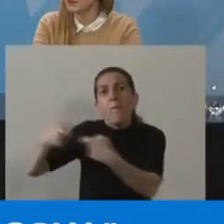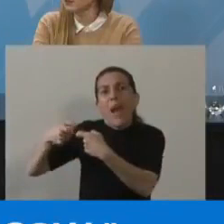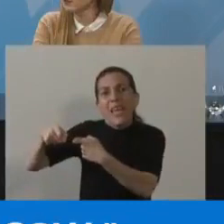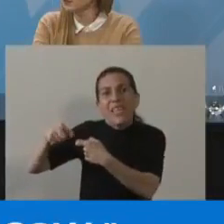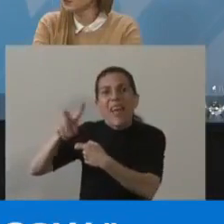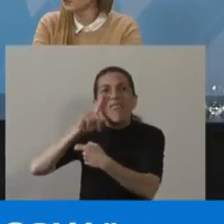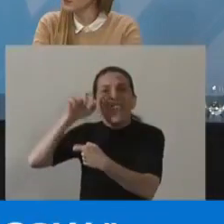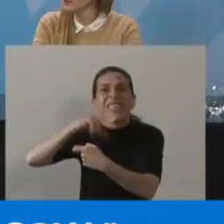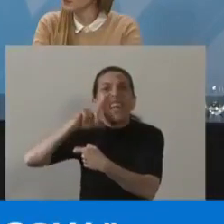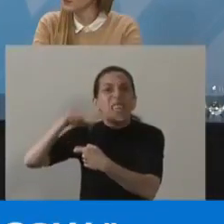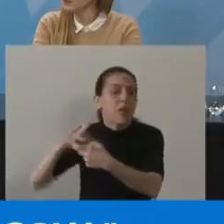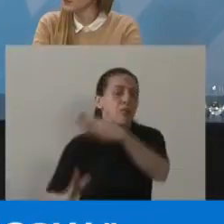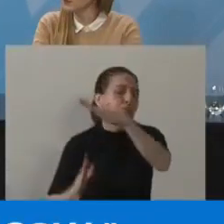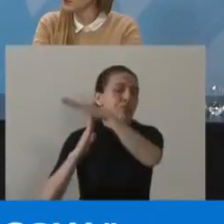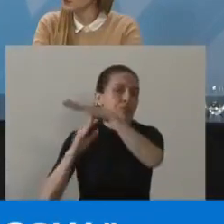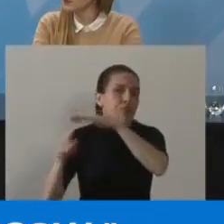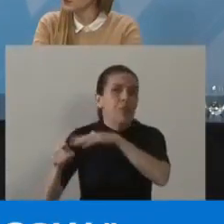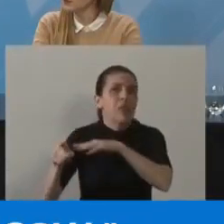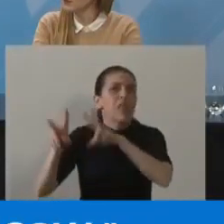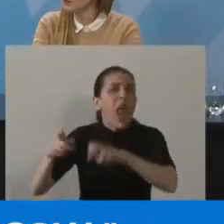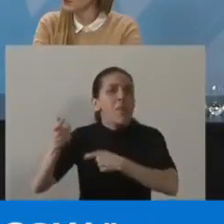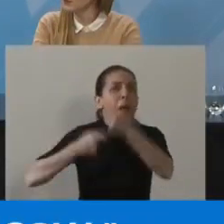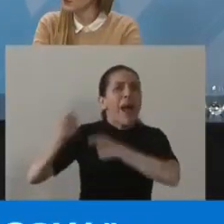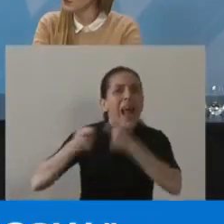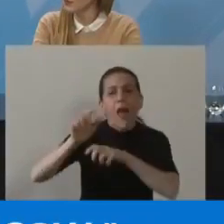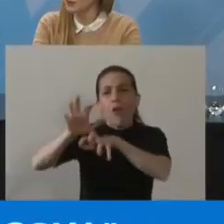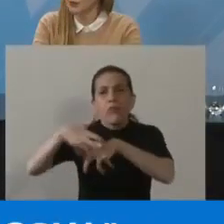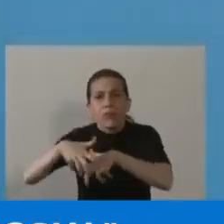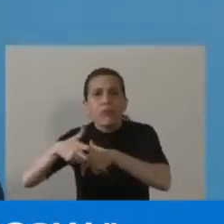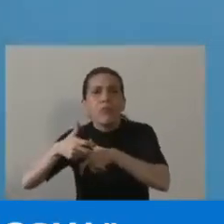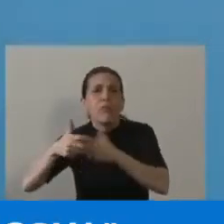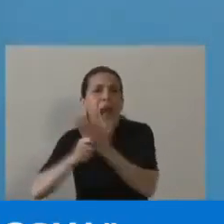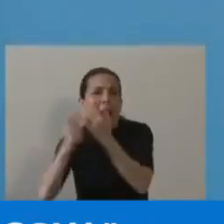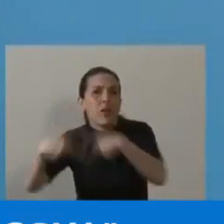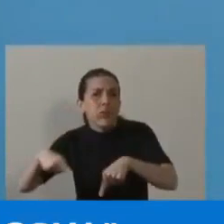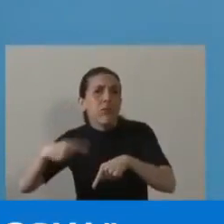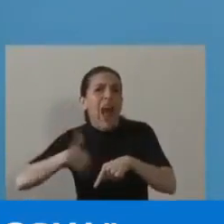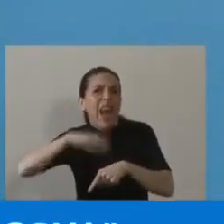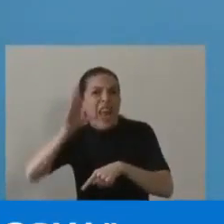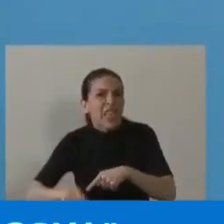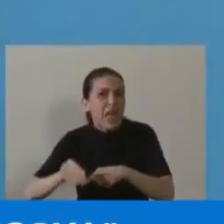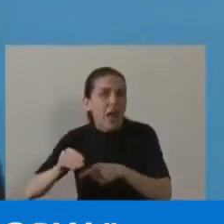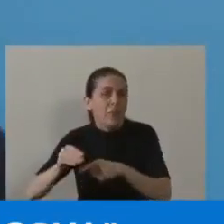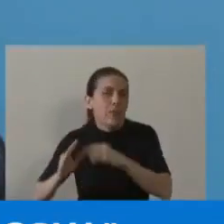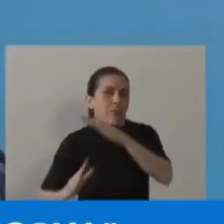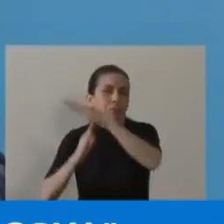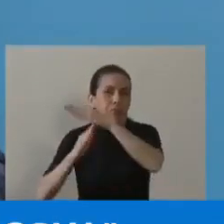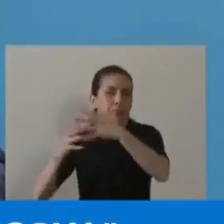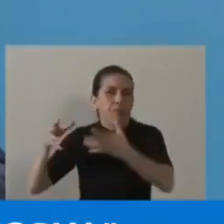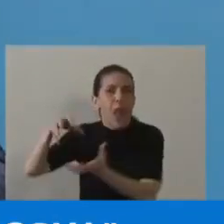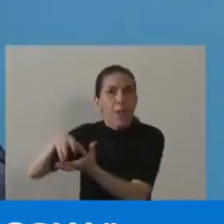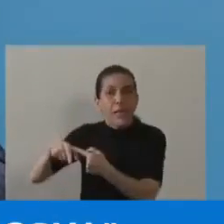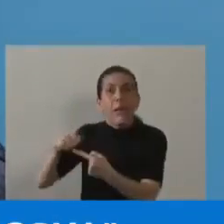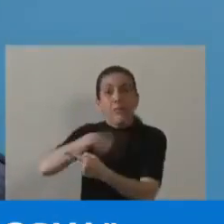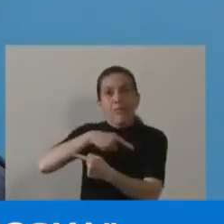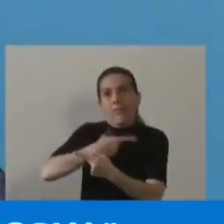transmitían cómo estaba Palermo, le escribí a Horacio, por Horacio Rodríguez Larreta, y le dije: che, Horacio, esto así no funciona, contó